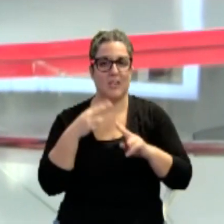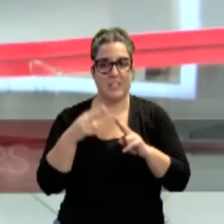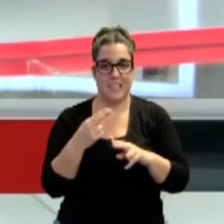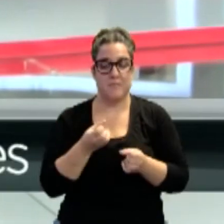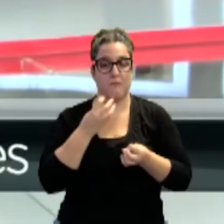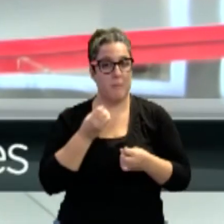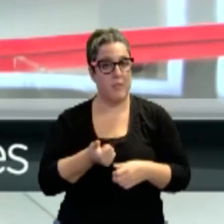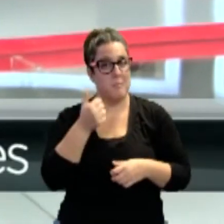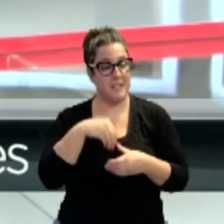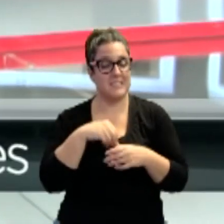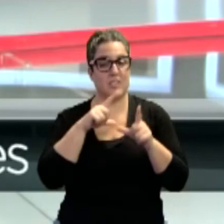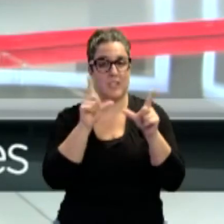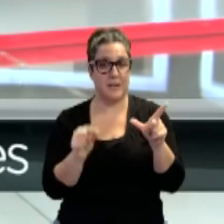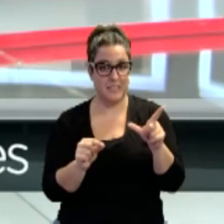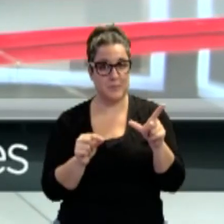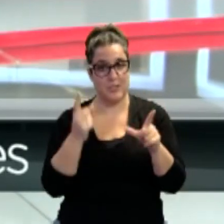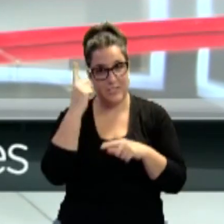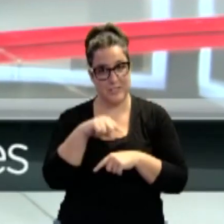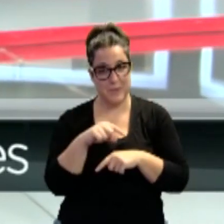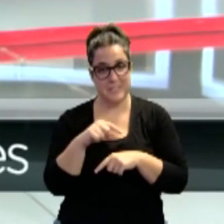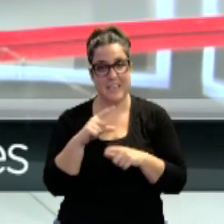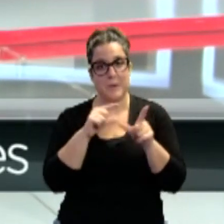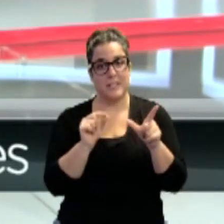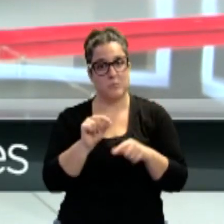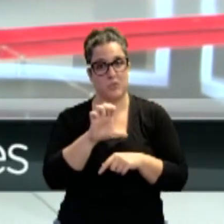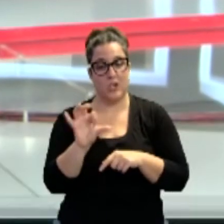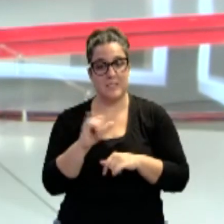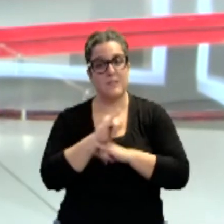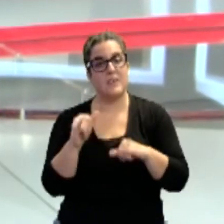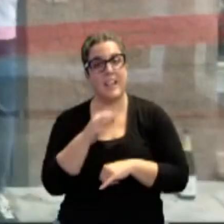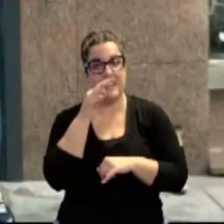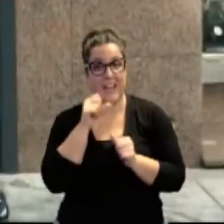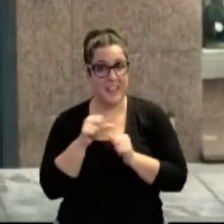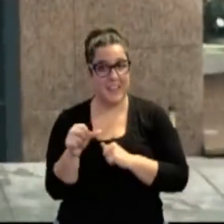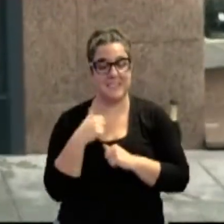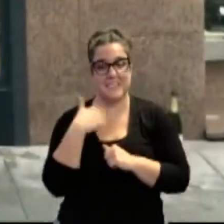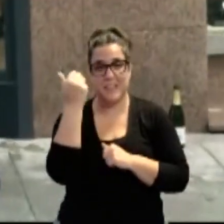ya lo saben, aquí en Navarra Televisión. Punto es. Que pasen una feliz tarde. Adiós.